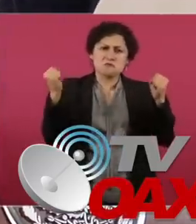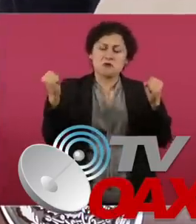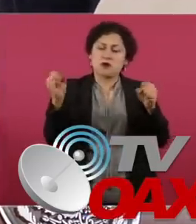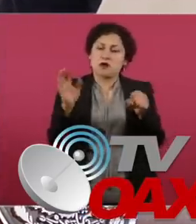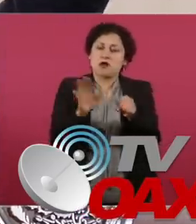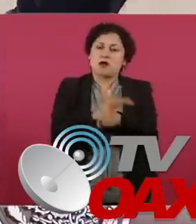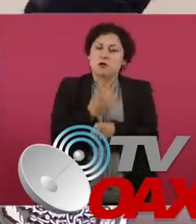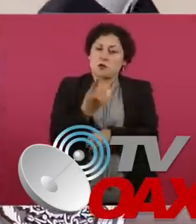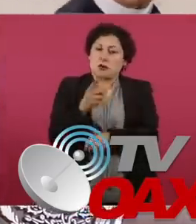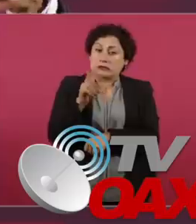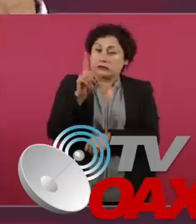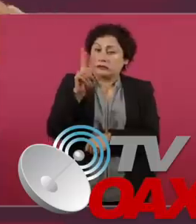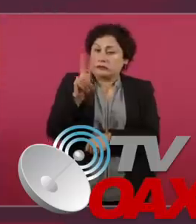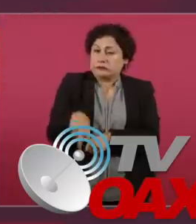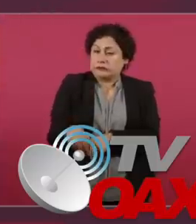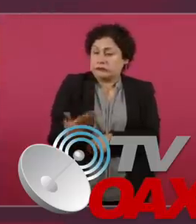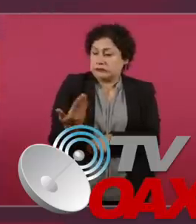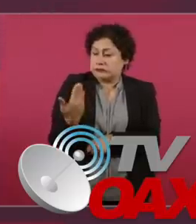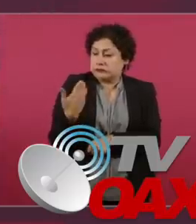se ha perdido